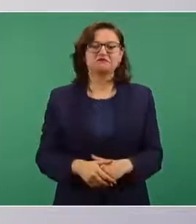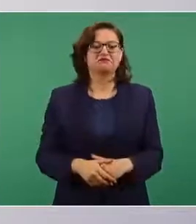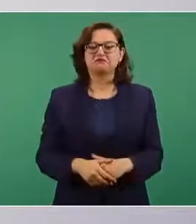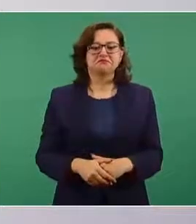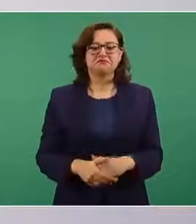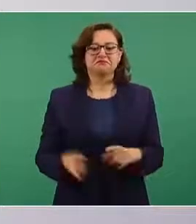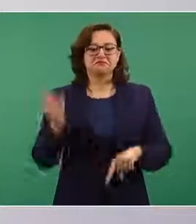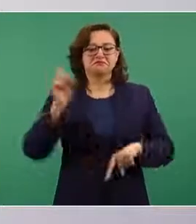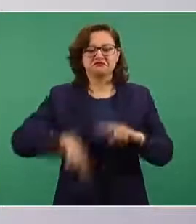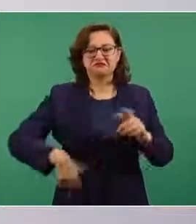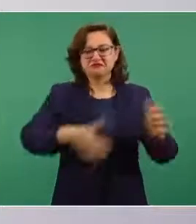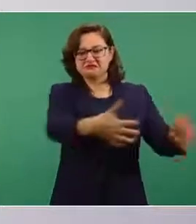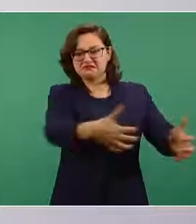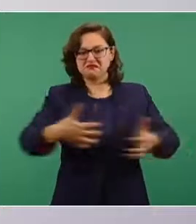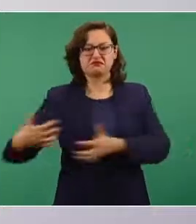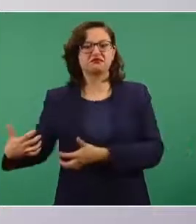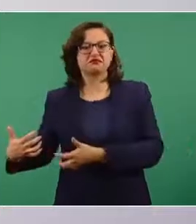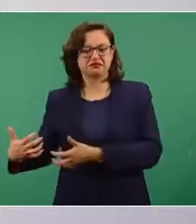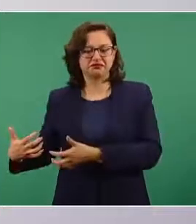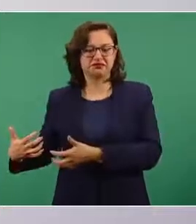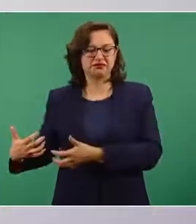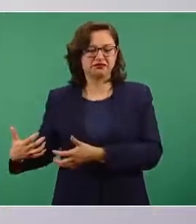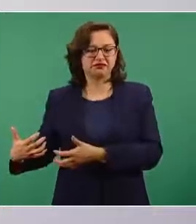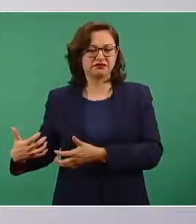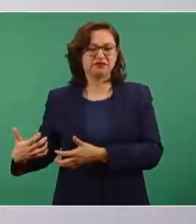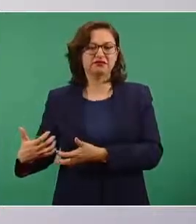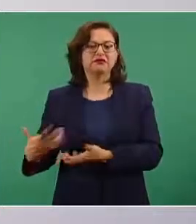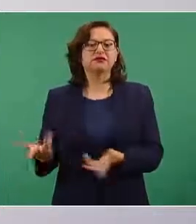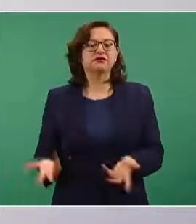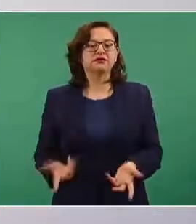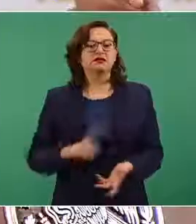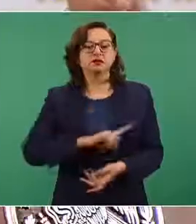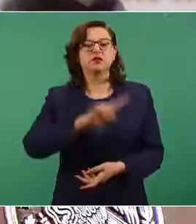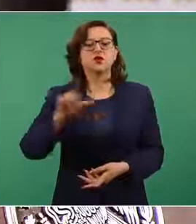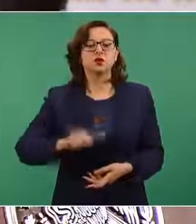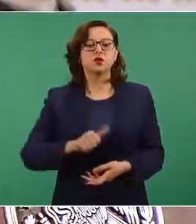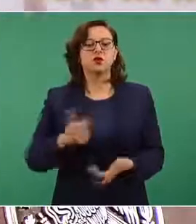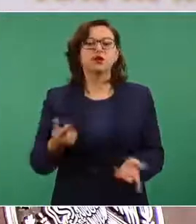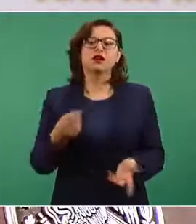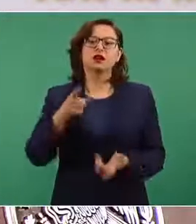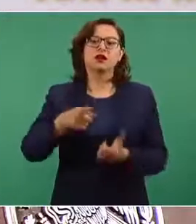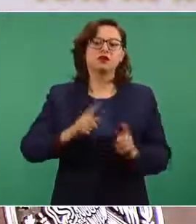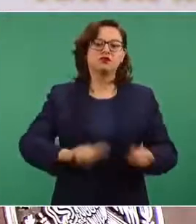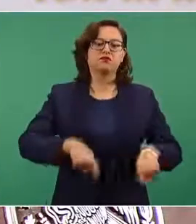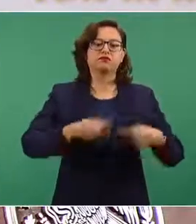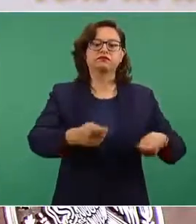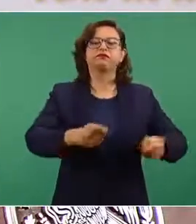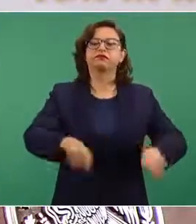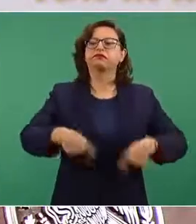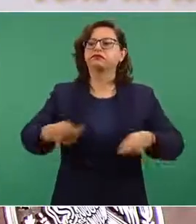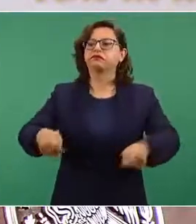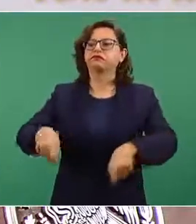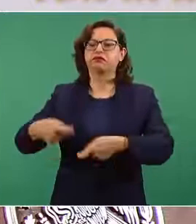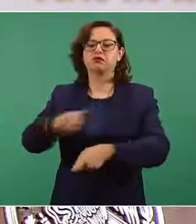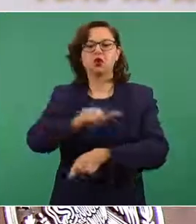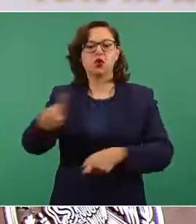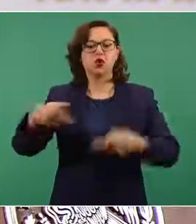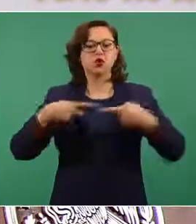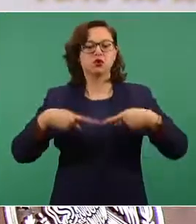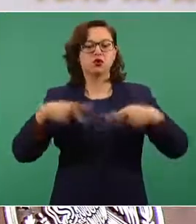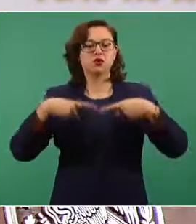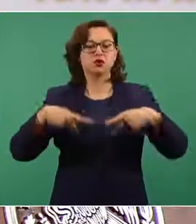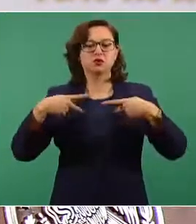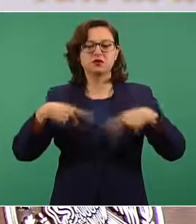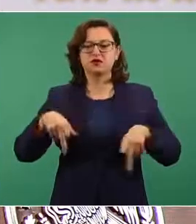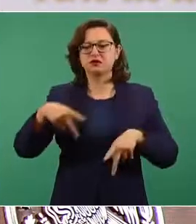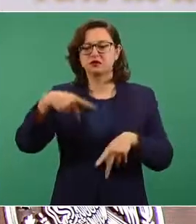sus tierras para entregárselas a grandes latifundistas del país